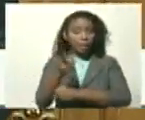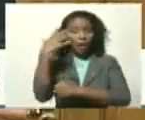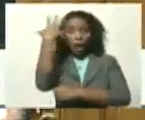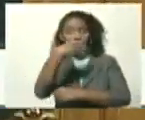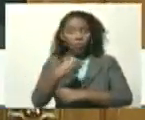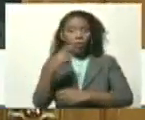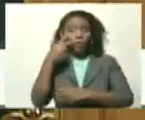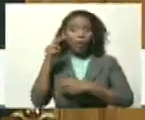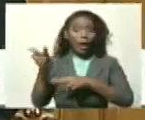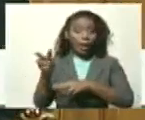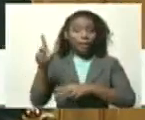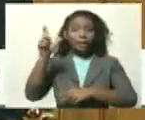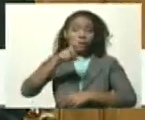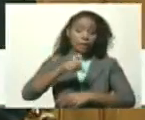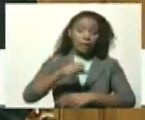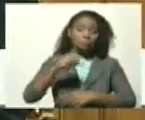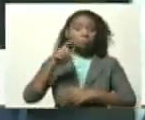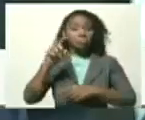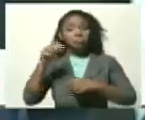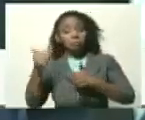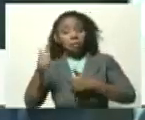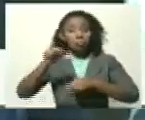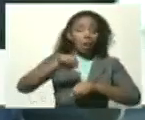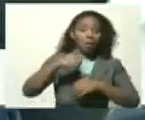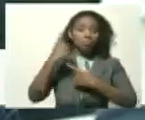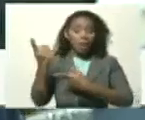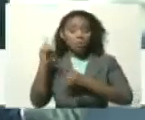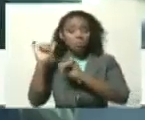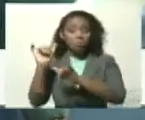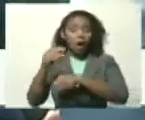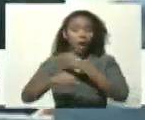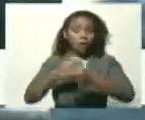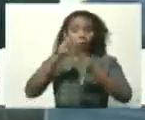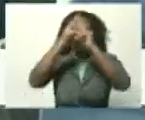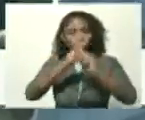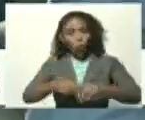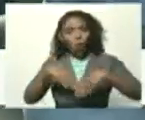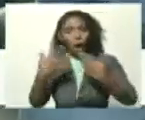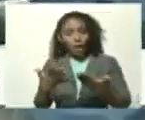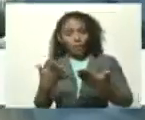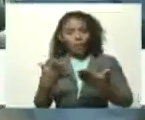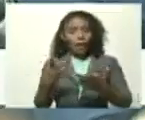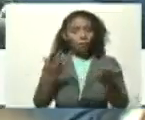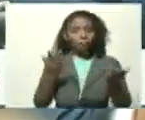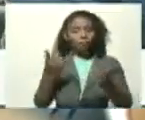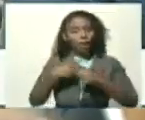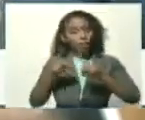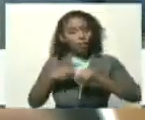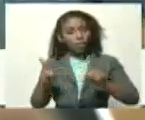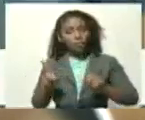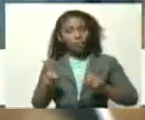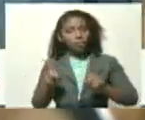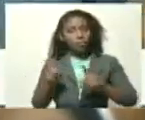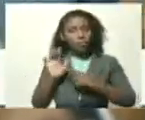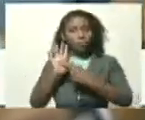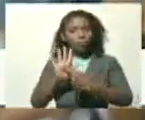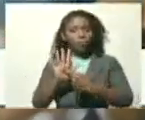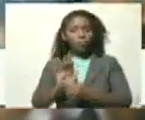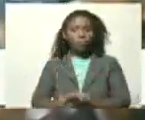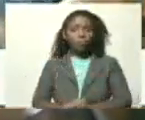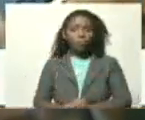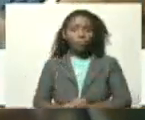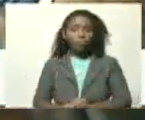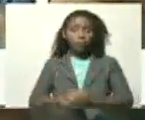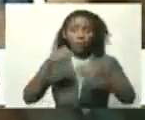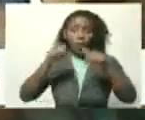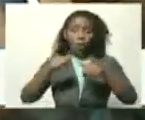verá si los merece o no los merece, haciendo honor a la distinción que le dan. De manera que